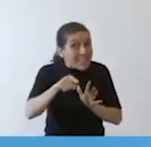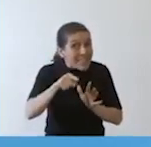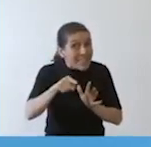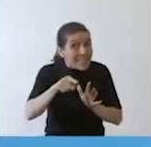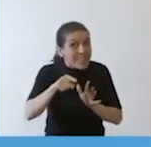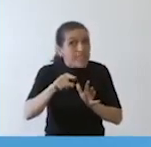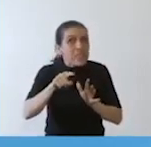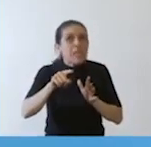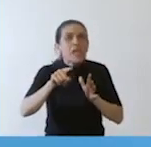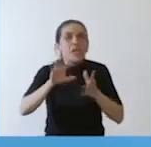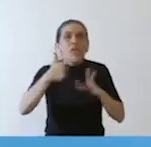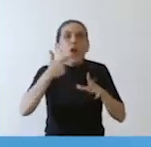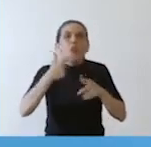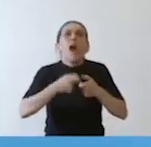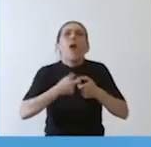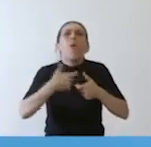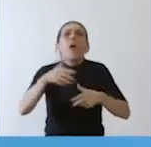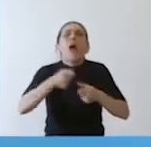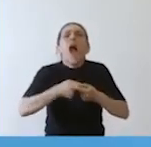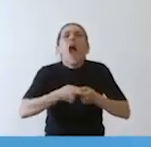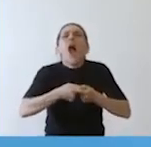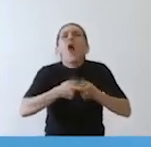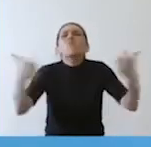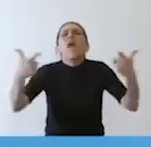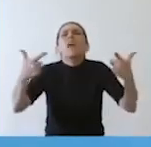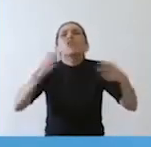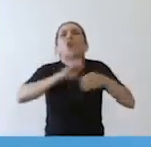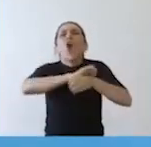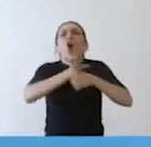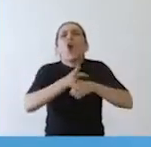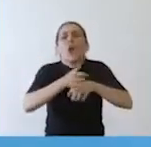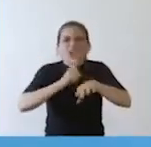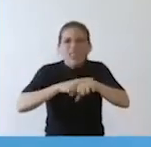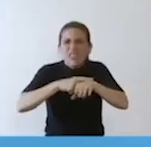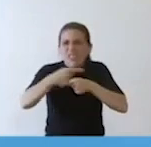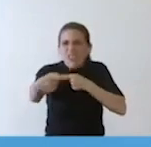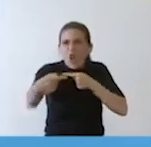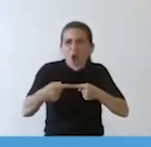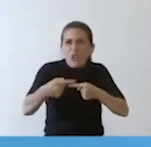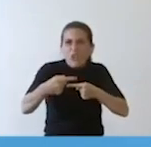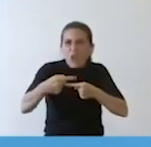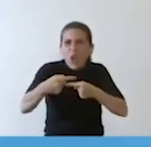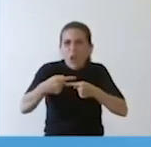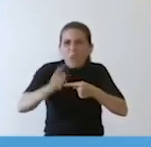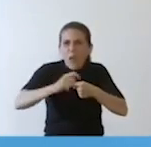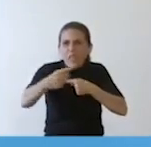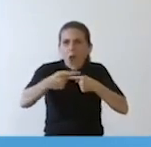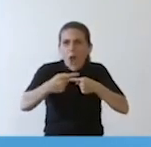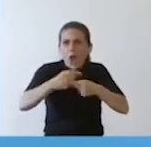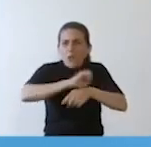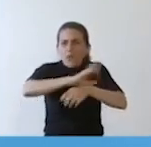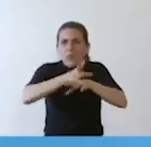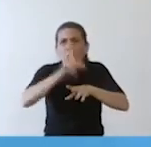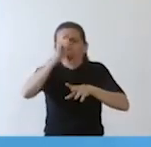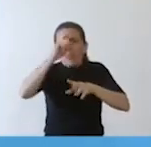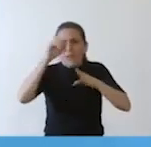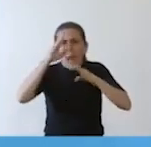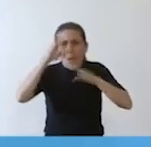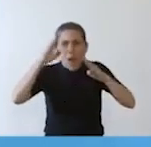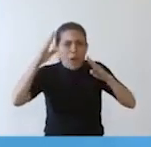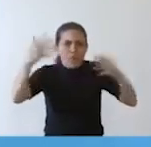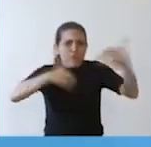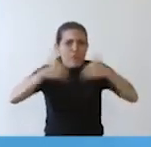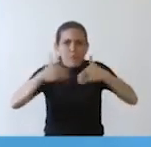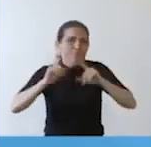minimizar la posibilidad que haya un aumento muy importante de casos en un periodo corto del tiempo que desborde el sistema de salud. Las estrategias que se